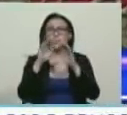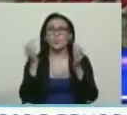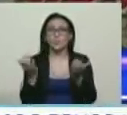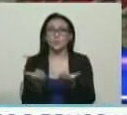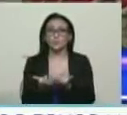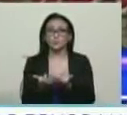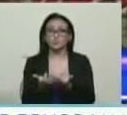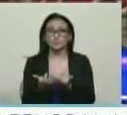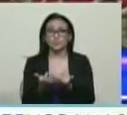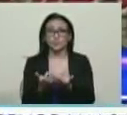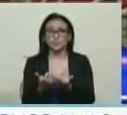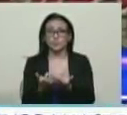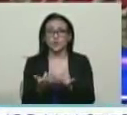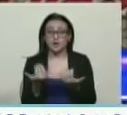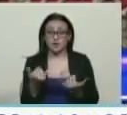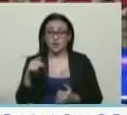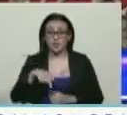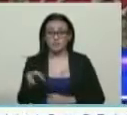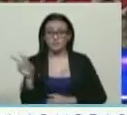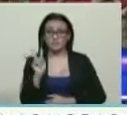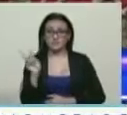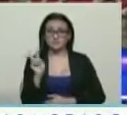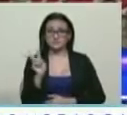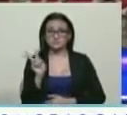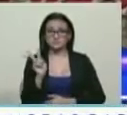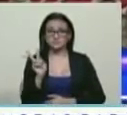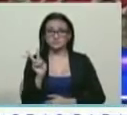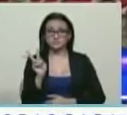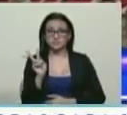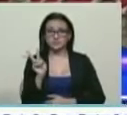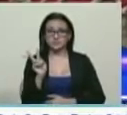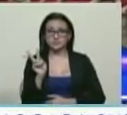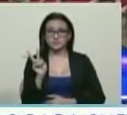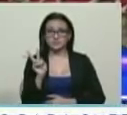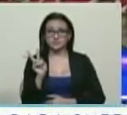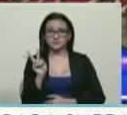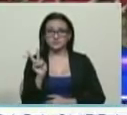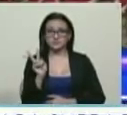entero. Hoy Venezuela sella